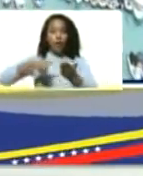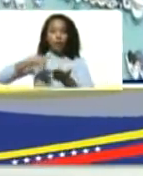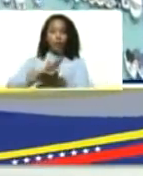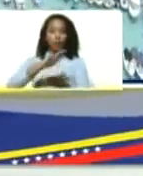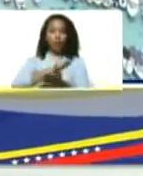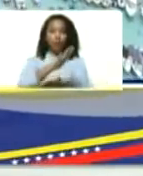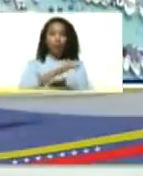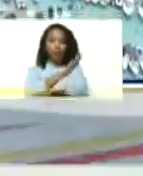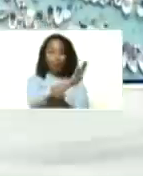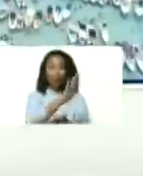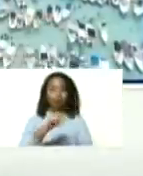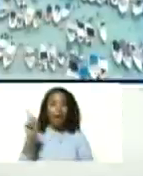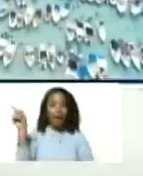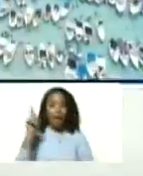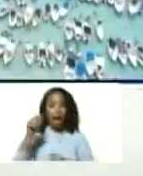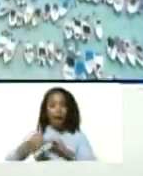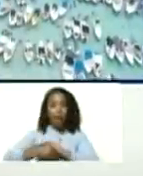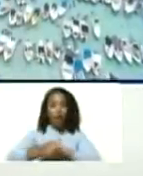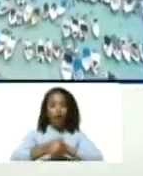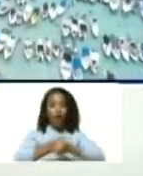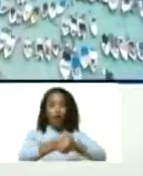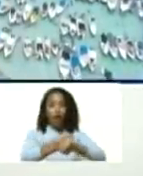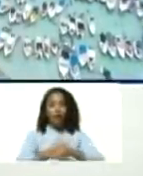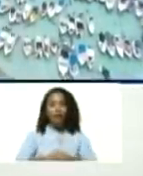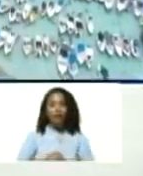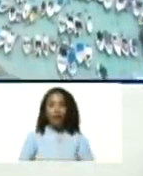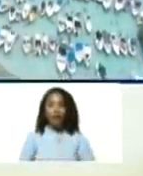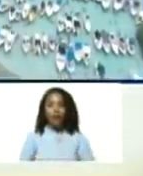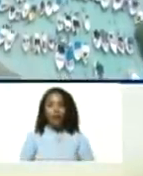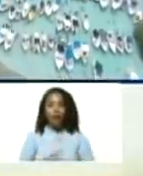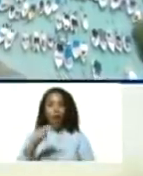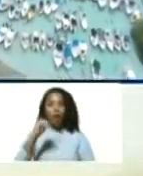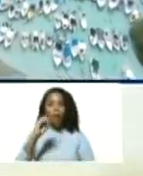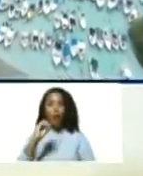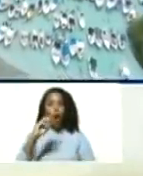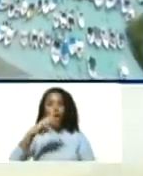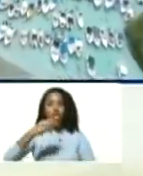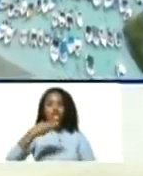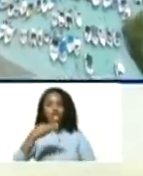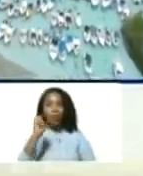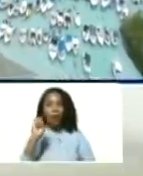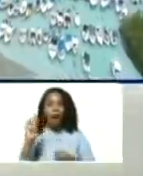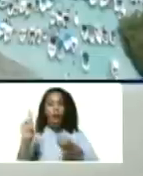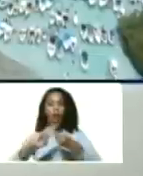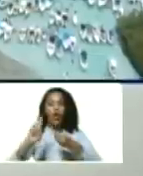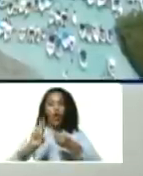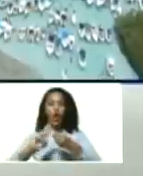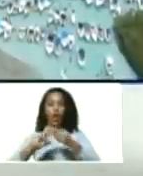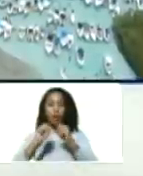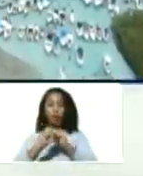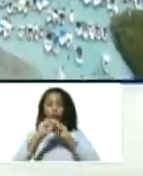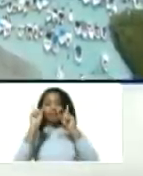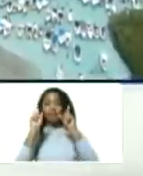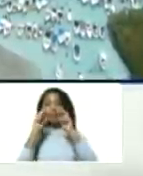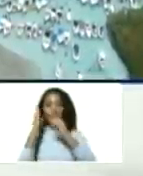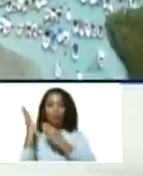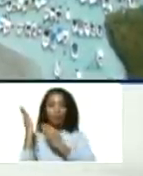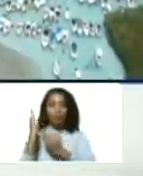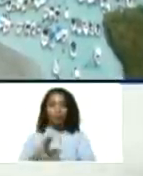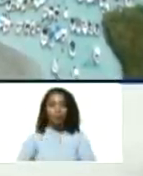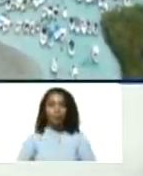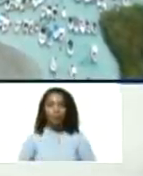de morrocoy de mochima en los roques impresionantes pues